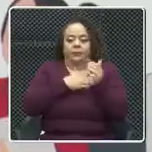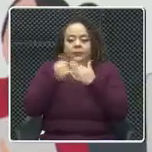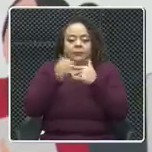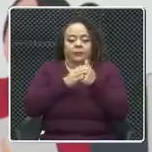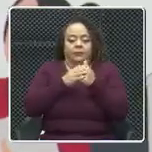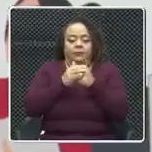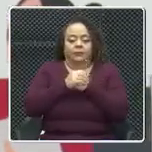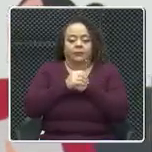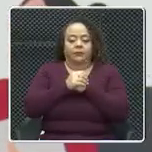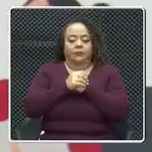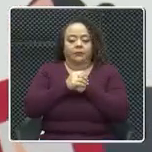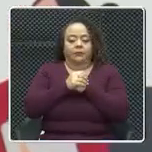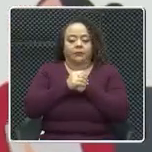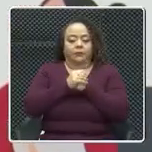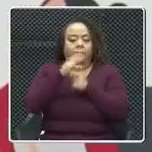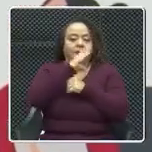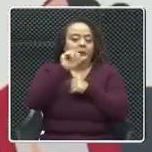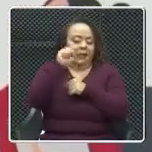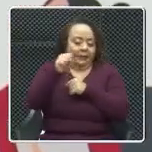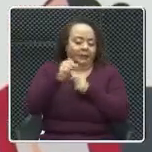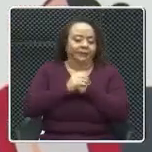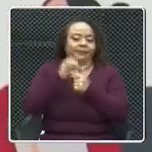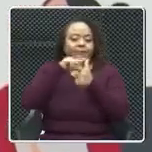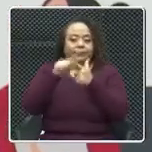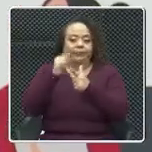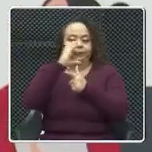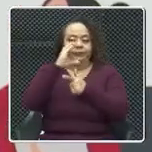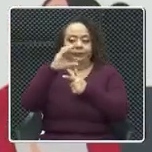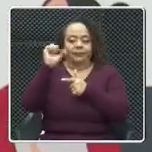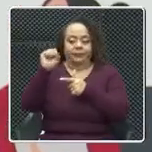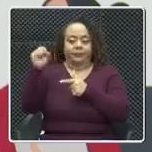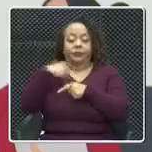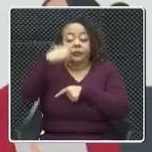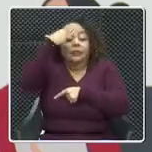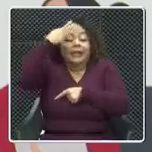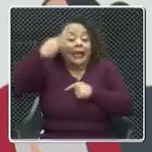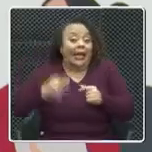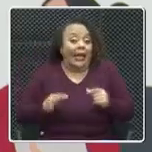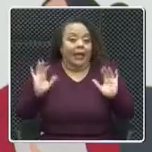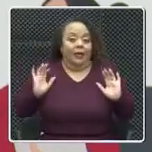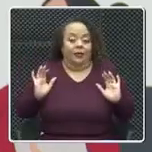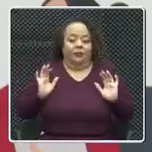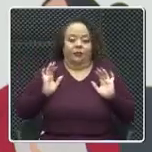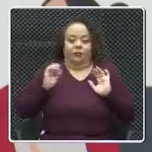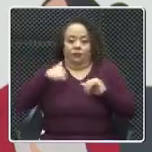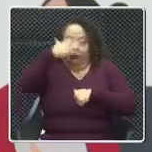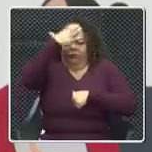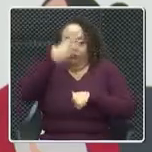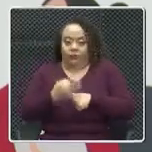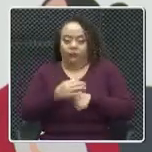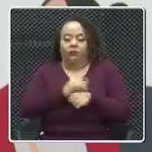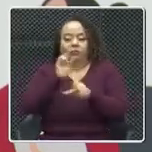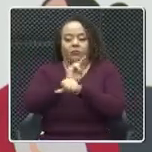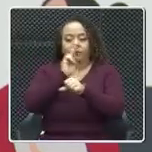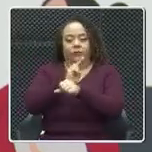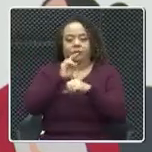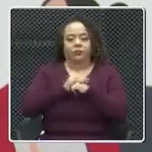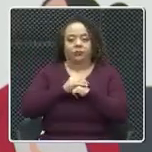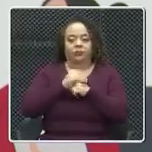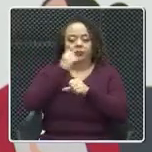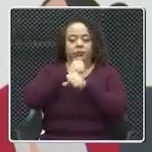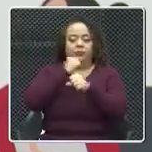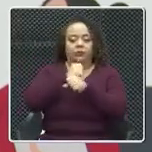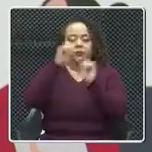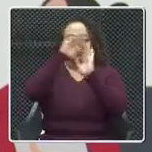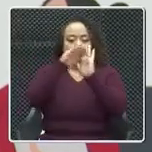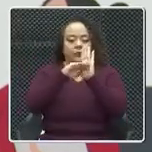cualquier caso. Okay. Ya la caja creo, si no me equivoco, ha estado implementando y ha estado trabajando